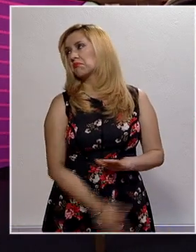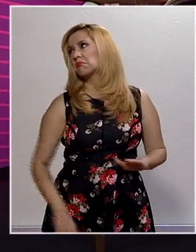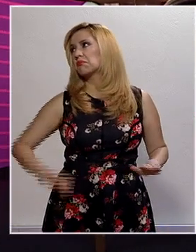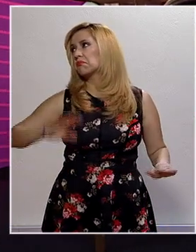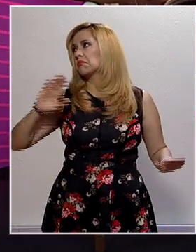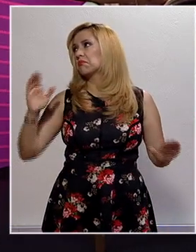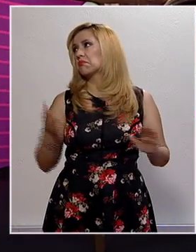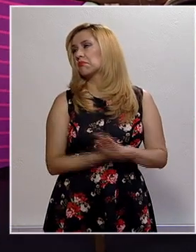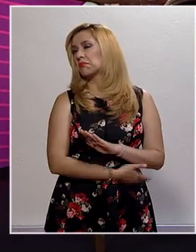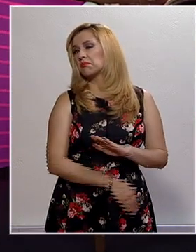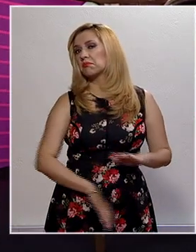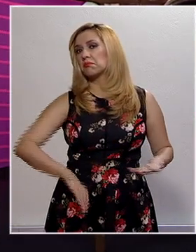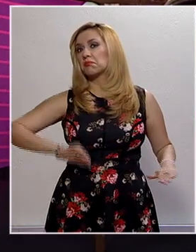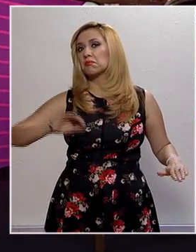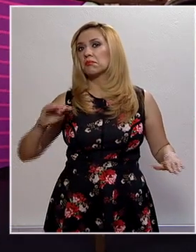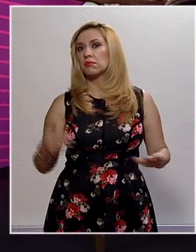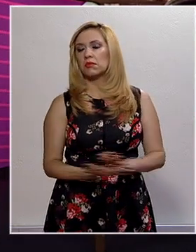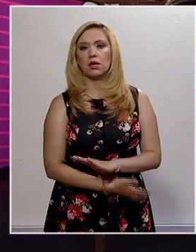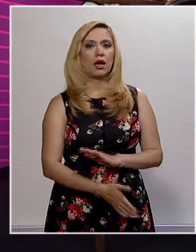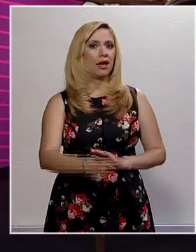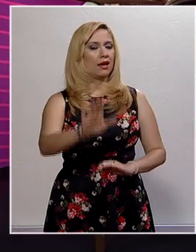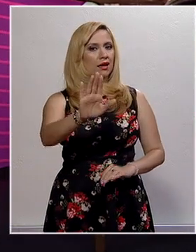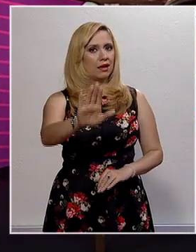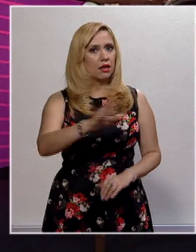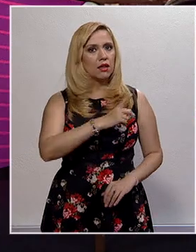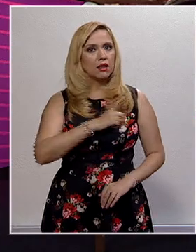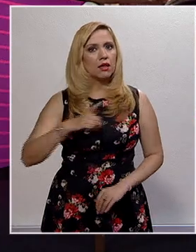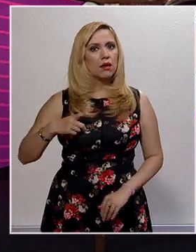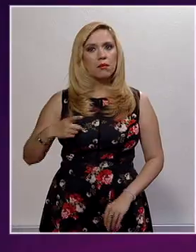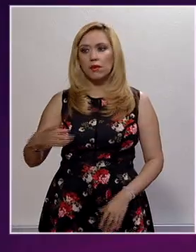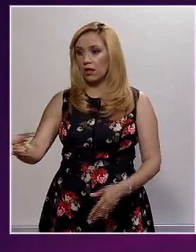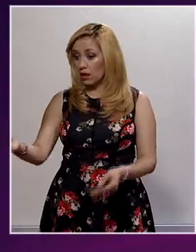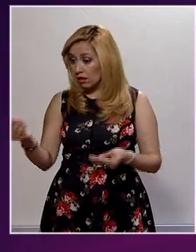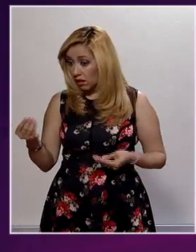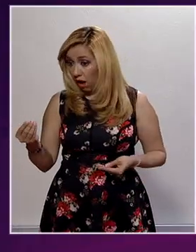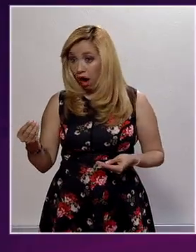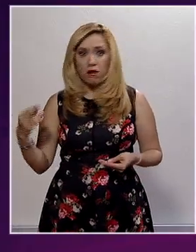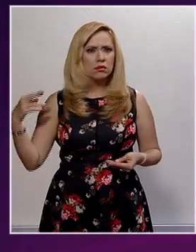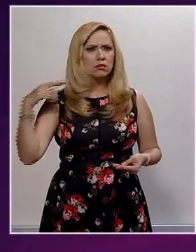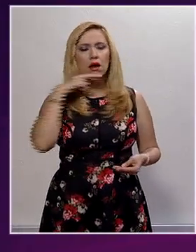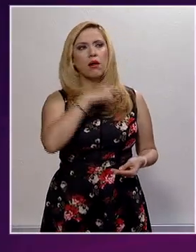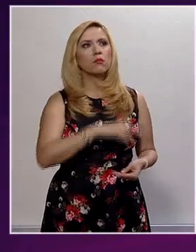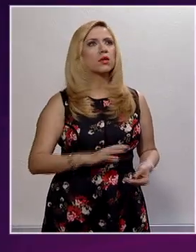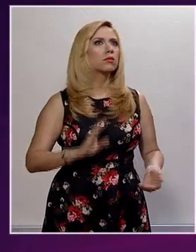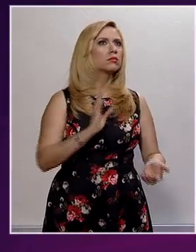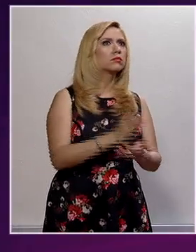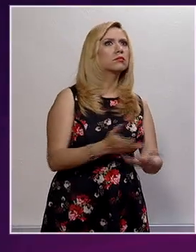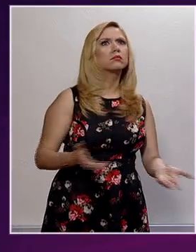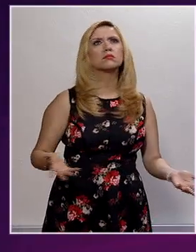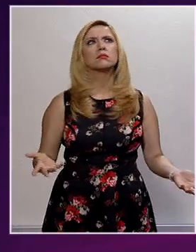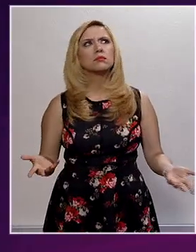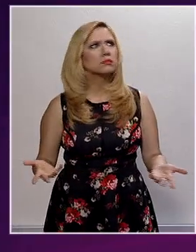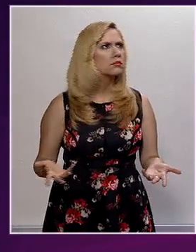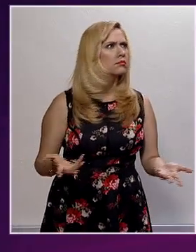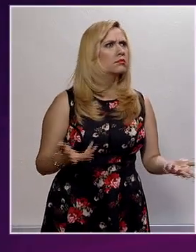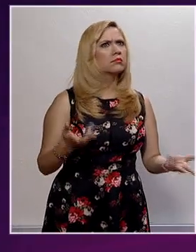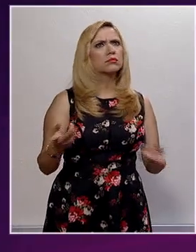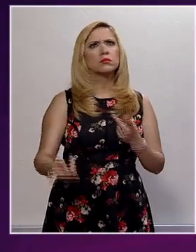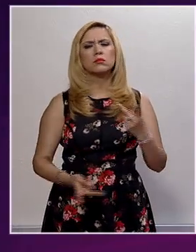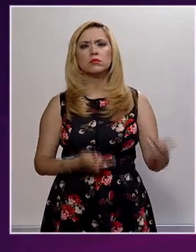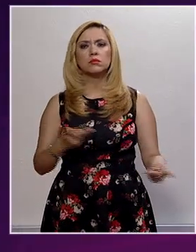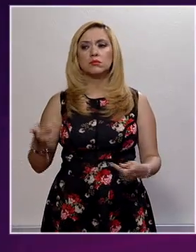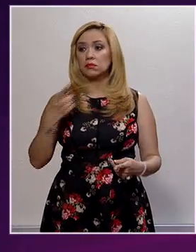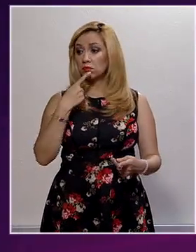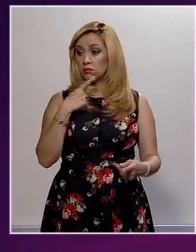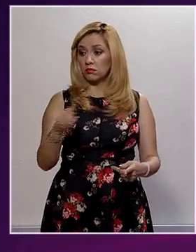que significa es entonces ir a tomar la información que dan los testigos, ¿no? O las personas que